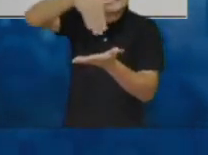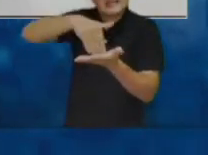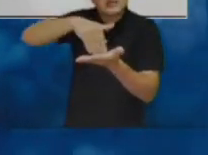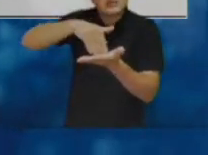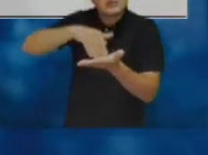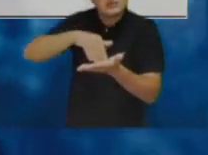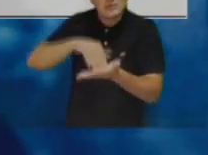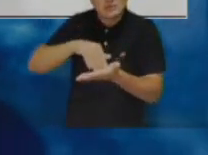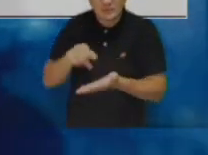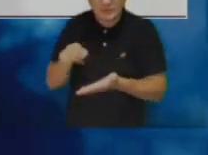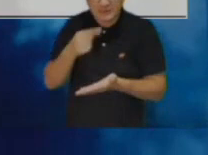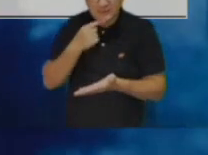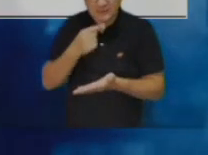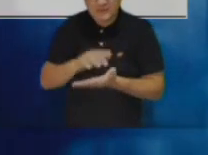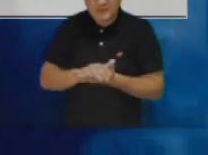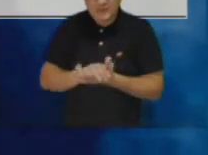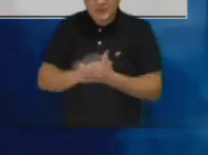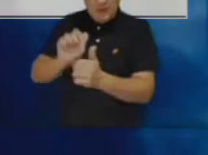Flamboyé,